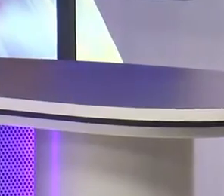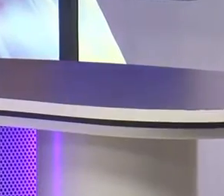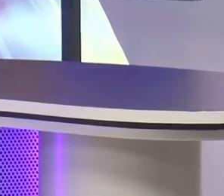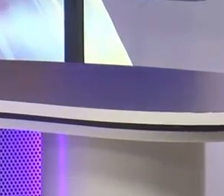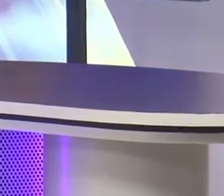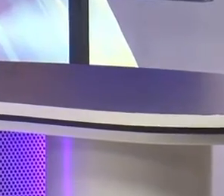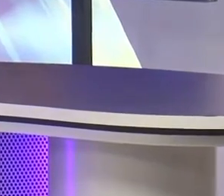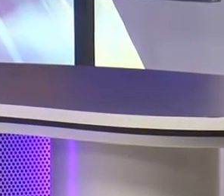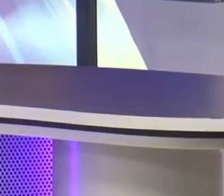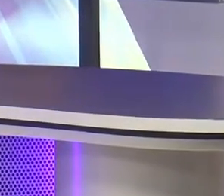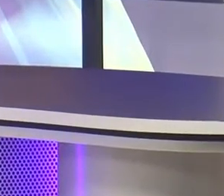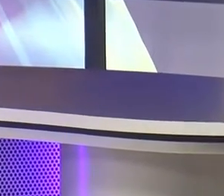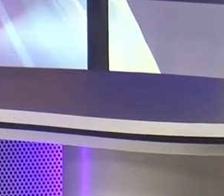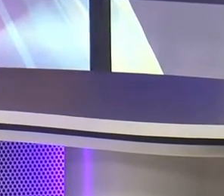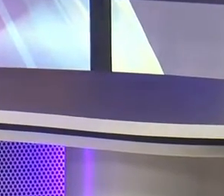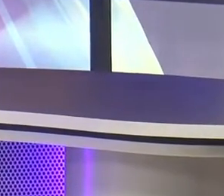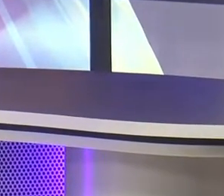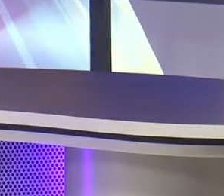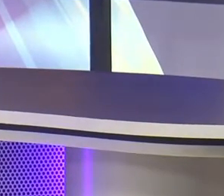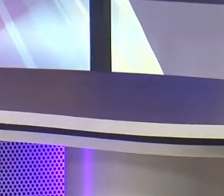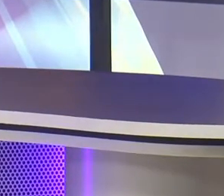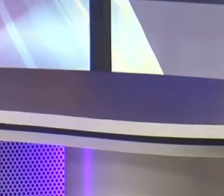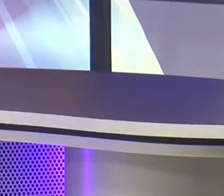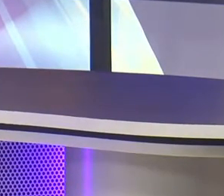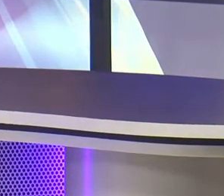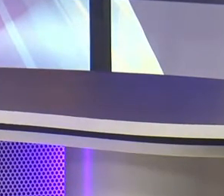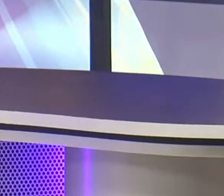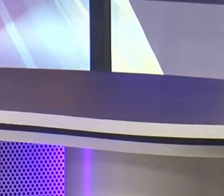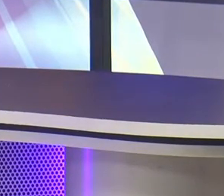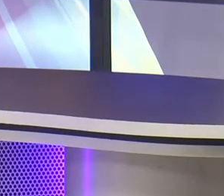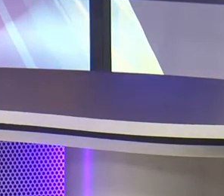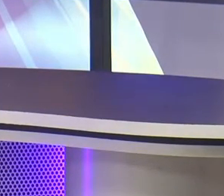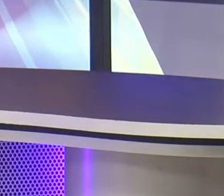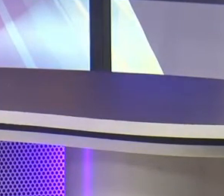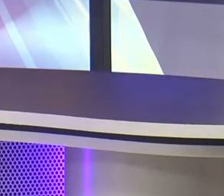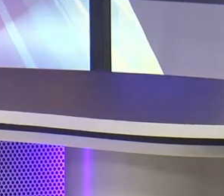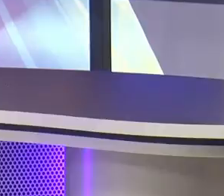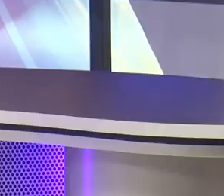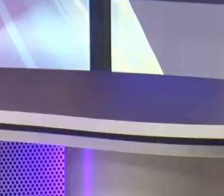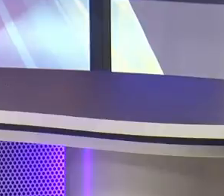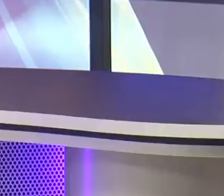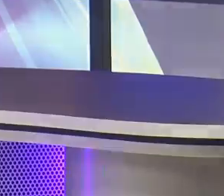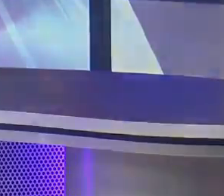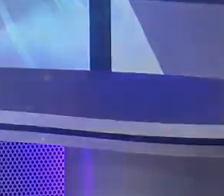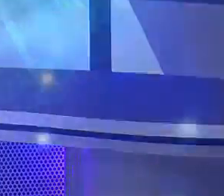Llega el momento de continuar con información de cultura y entretenimiento en nuestra sección En la Mira.